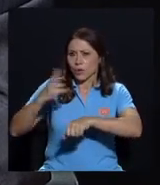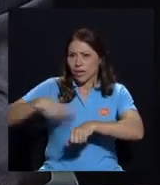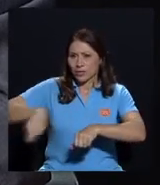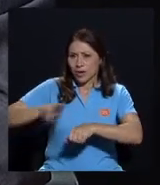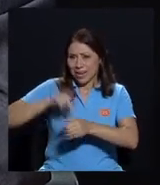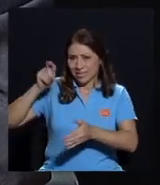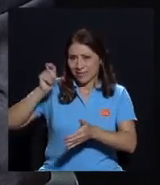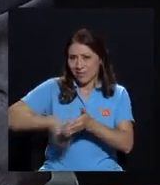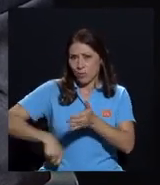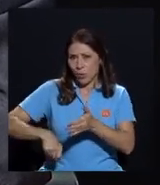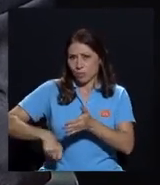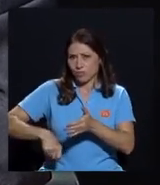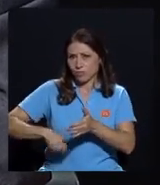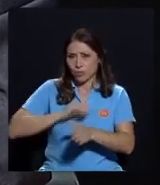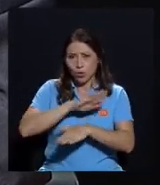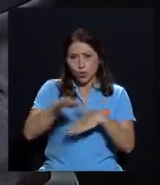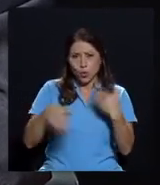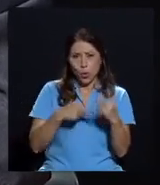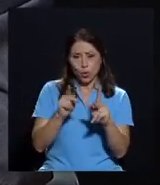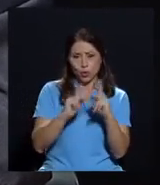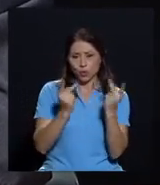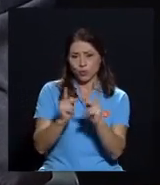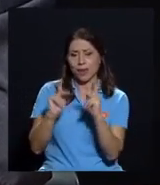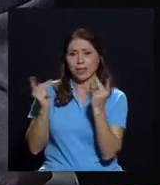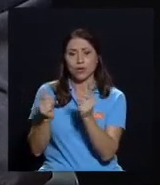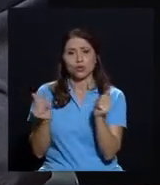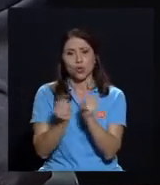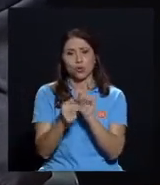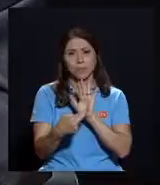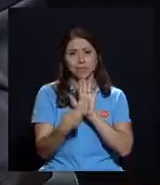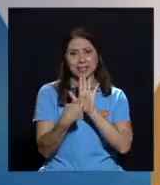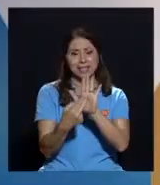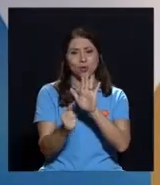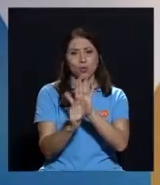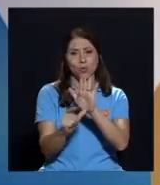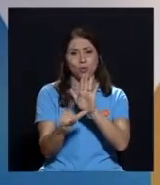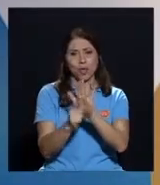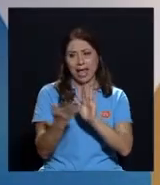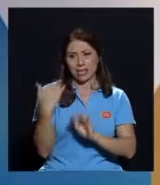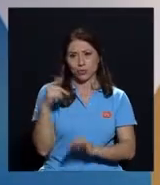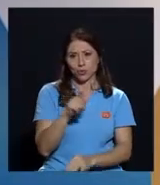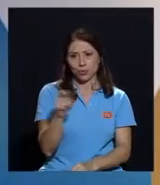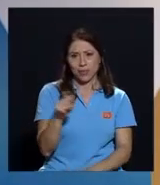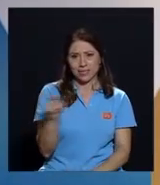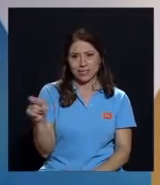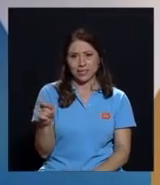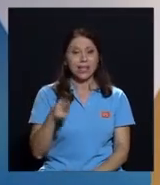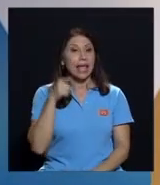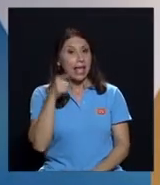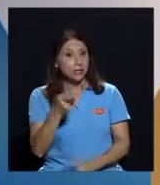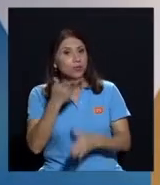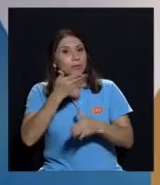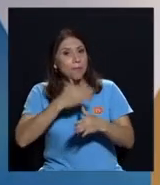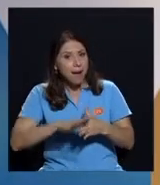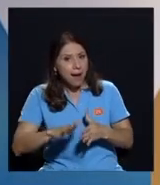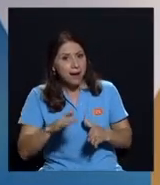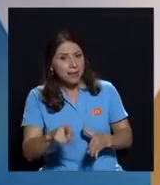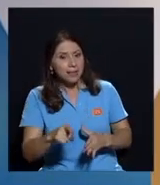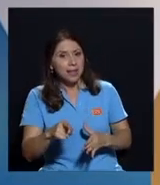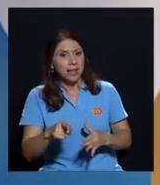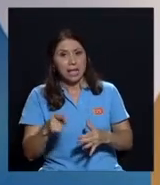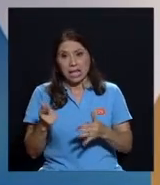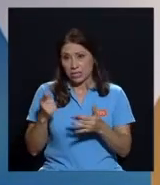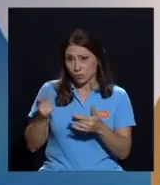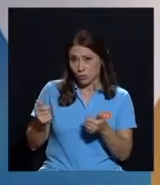que se firmó todos los partidos que tenían representación parlamentaria hace unos meses en papel o eso es parte de lo que tenemos ahí porque es un acuerdo en la